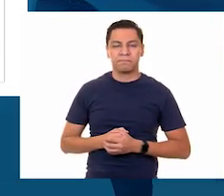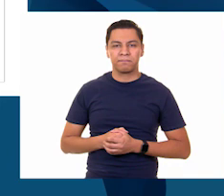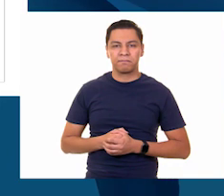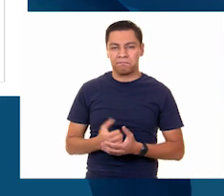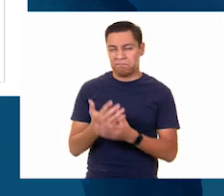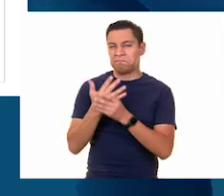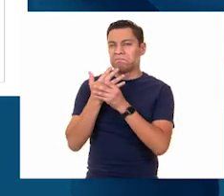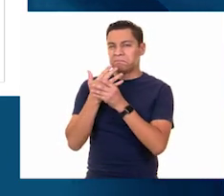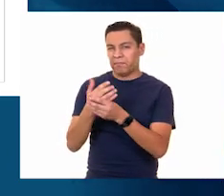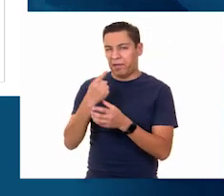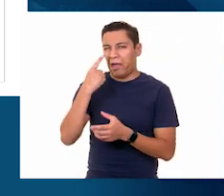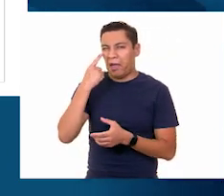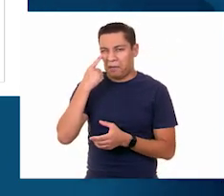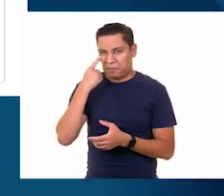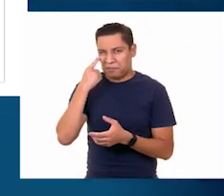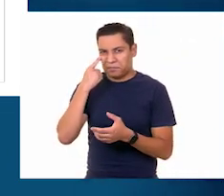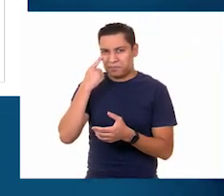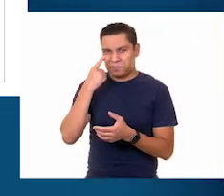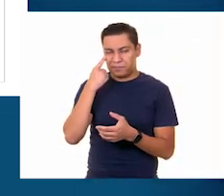Dice,